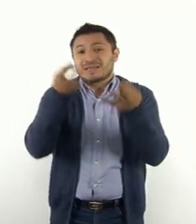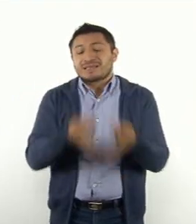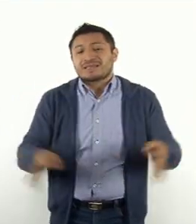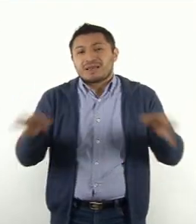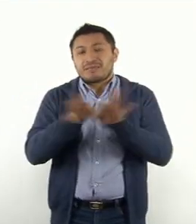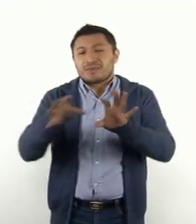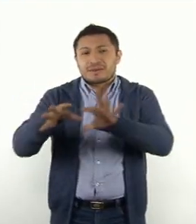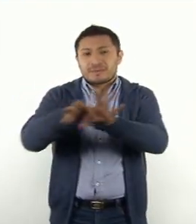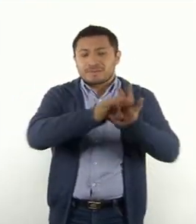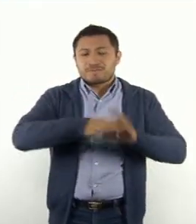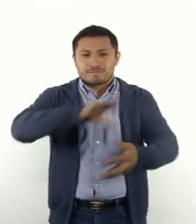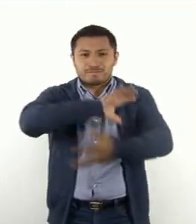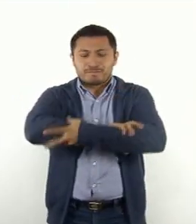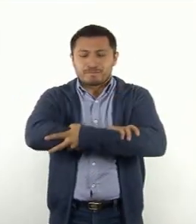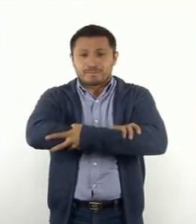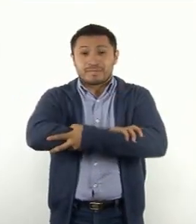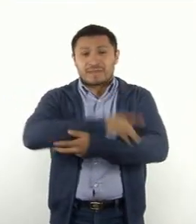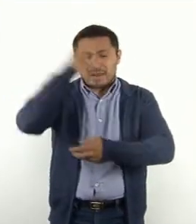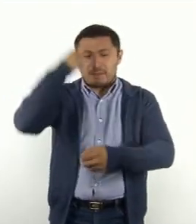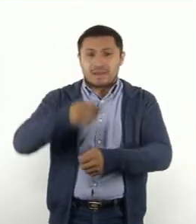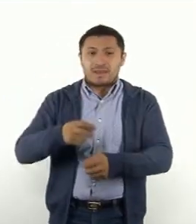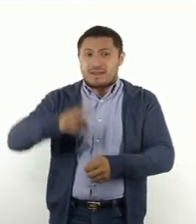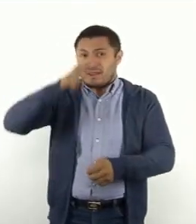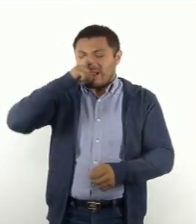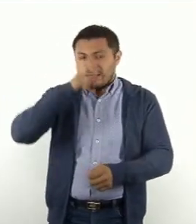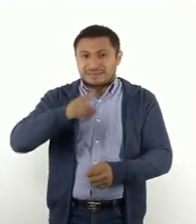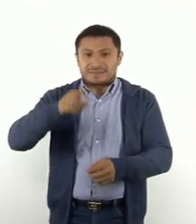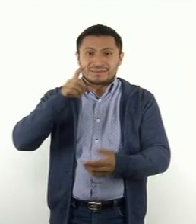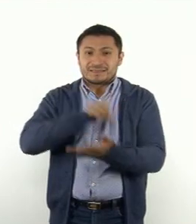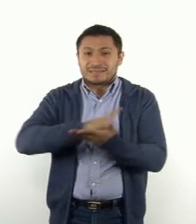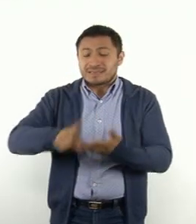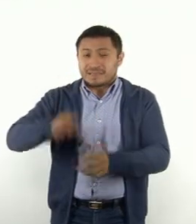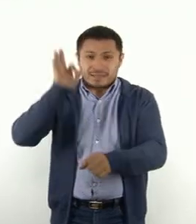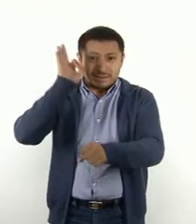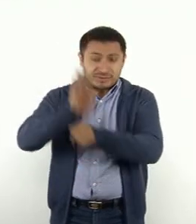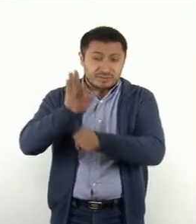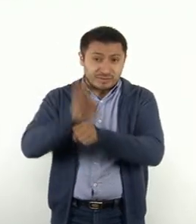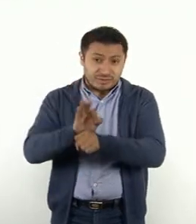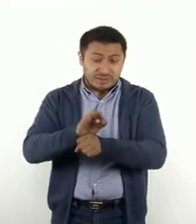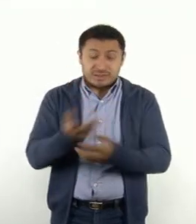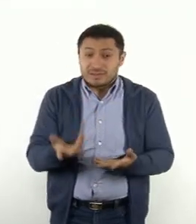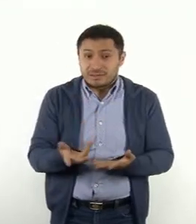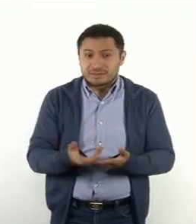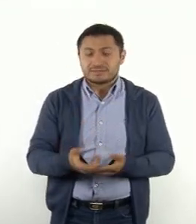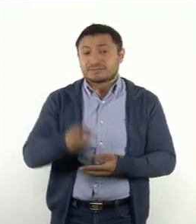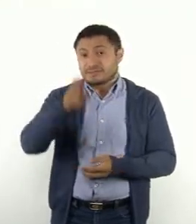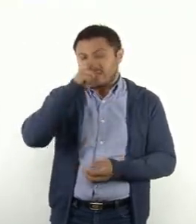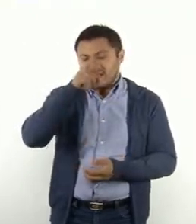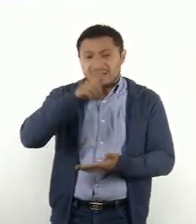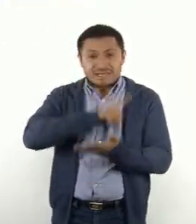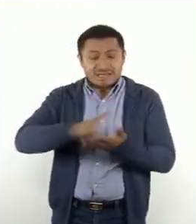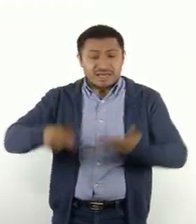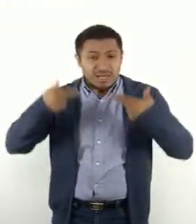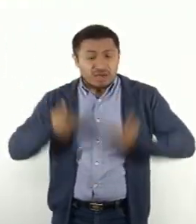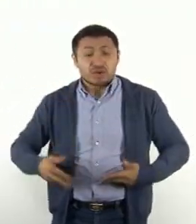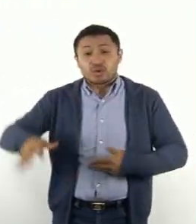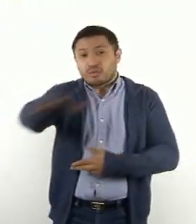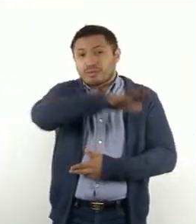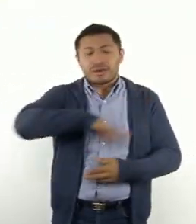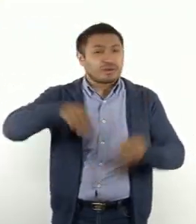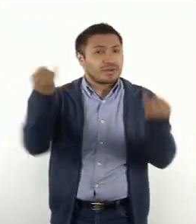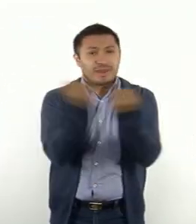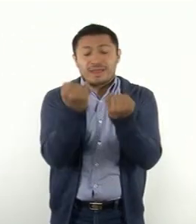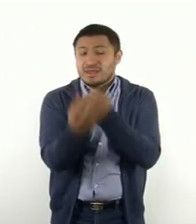para demandar el cumplimiento de los derechos. Exigir el respeto por los derechos humanos de otros es pedir respeto por